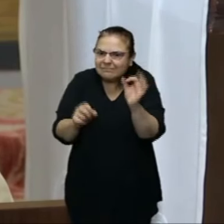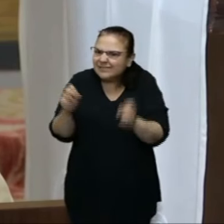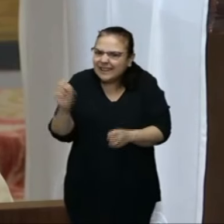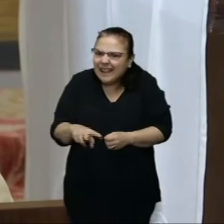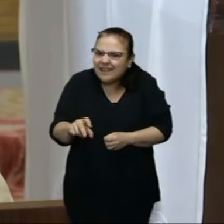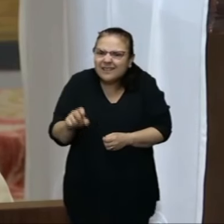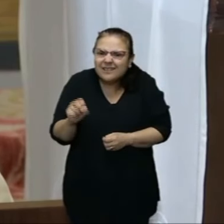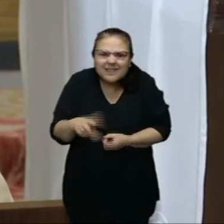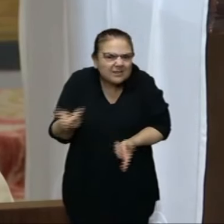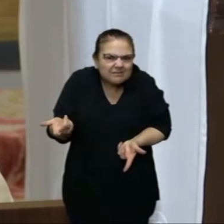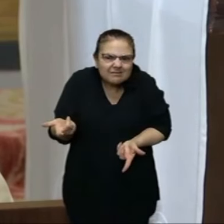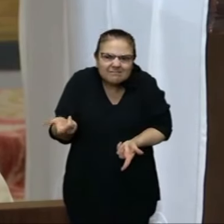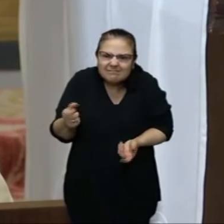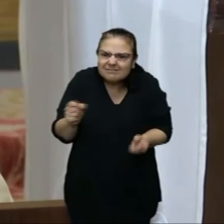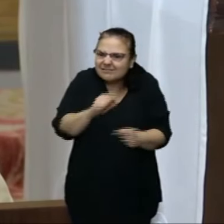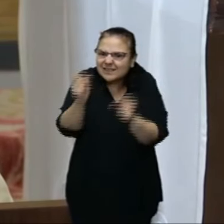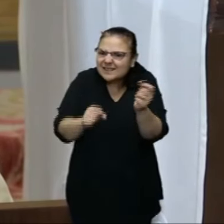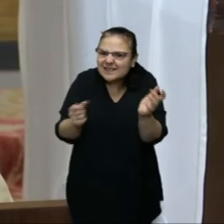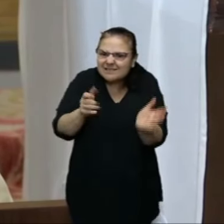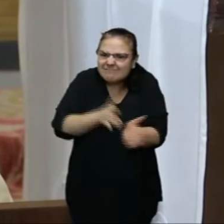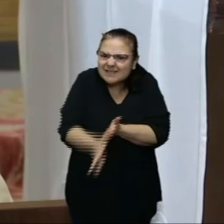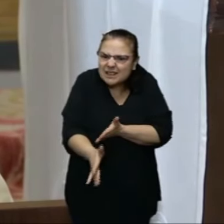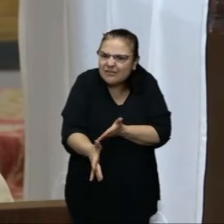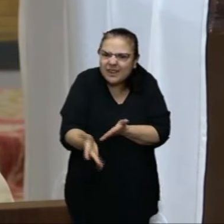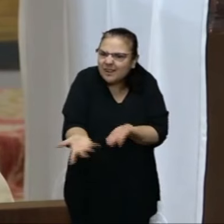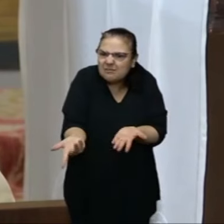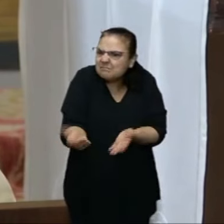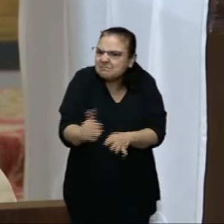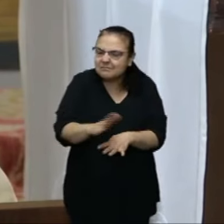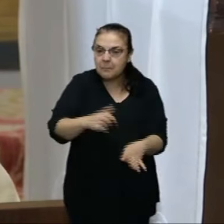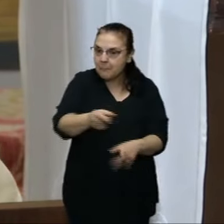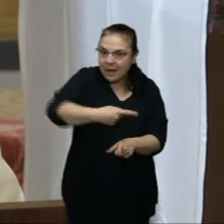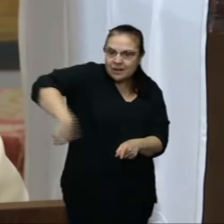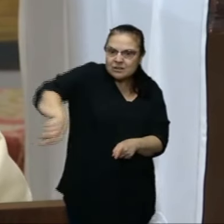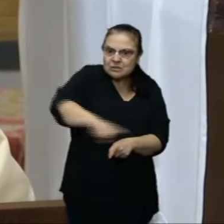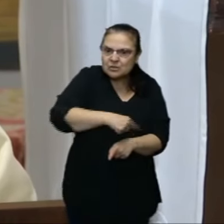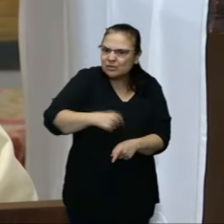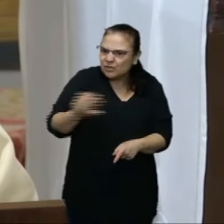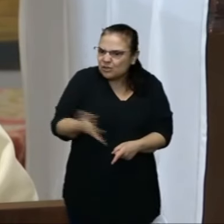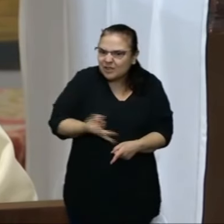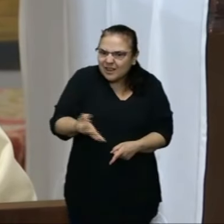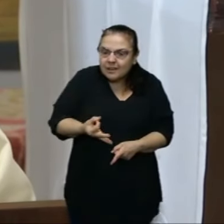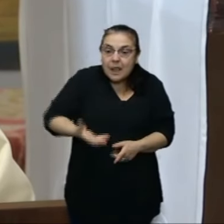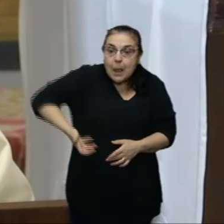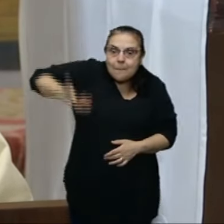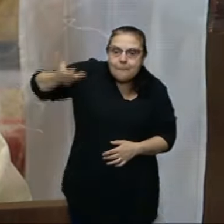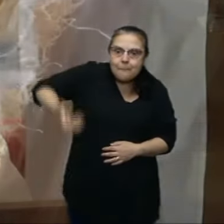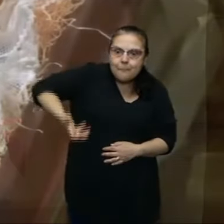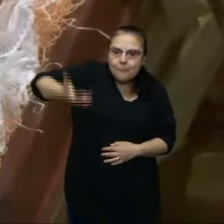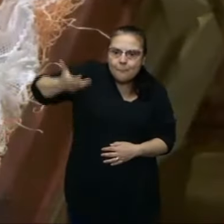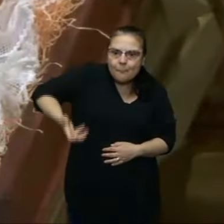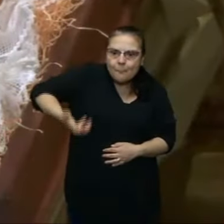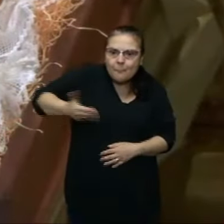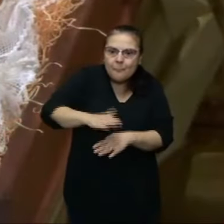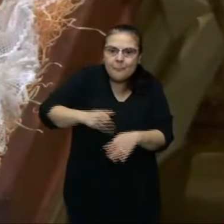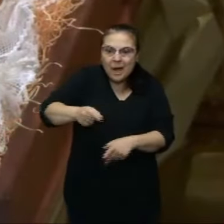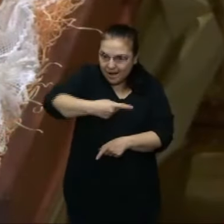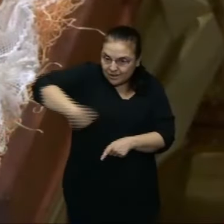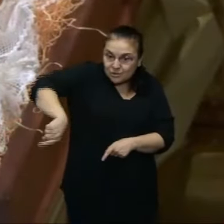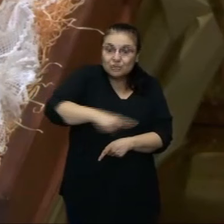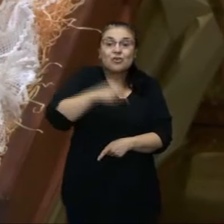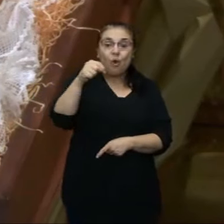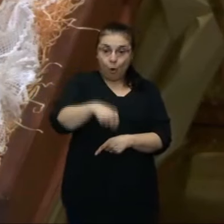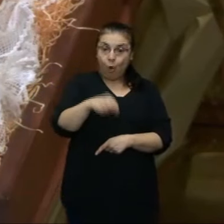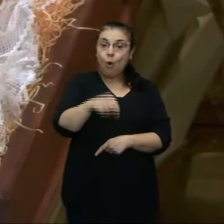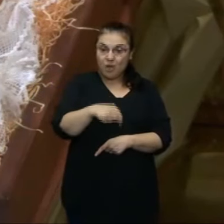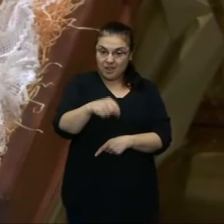¿Quién es? ¿Qué significa para nosotros? ¿Qué importancia tiene para nosotros hoy,